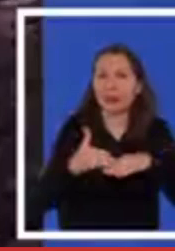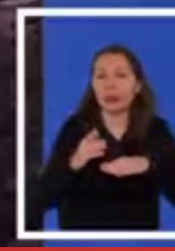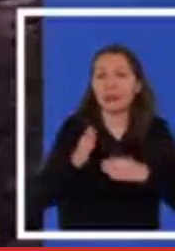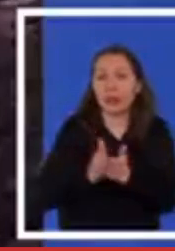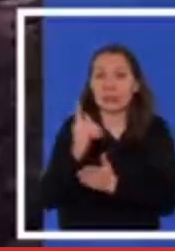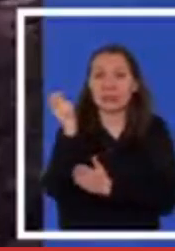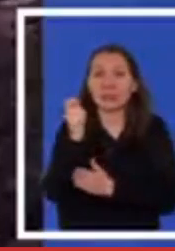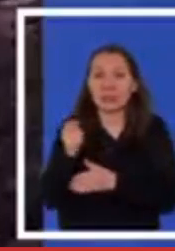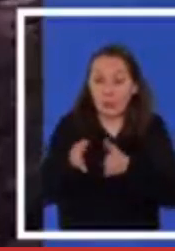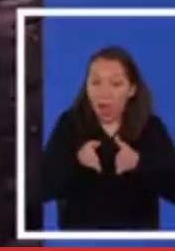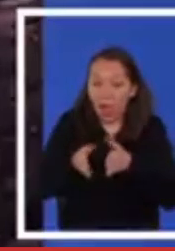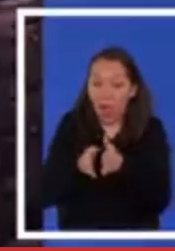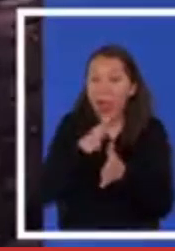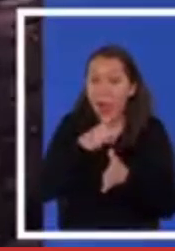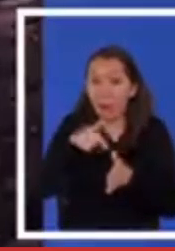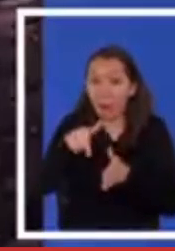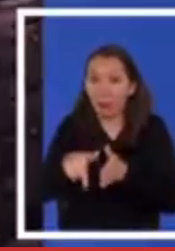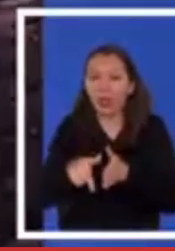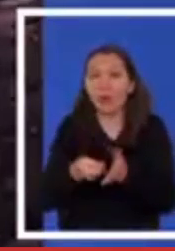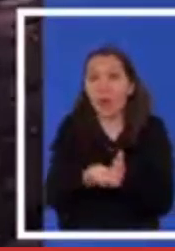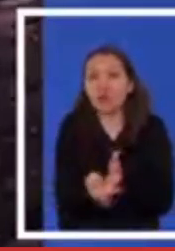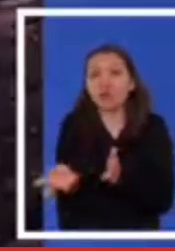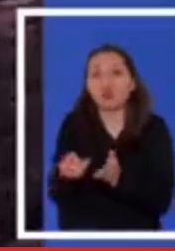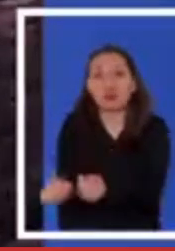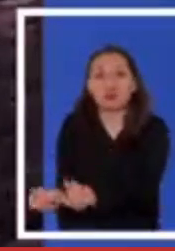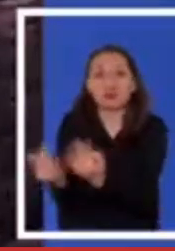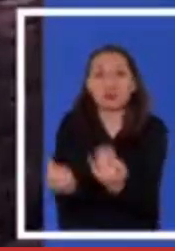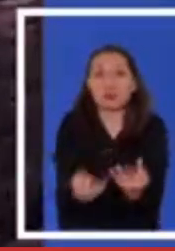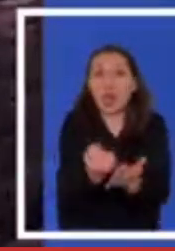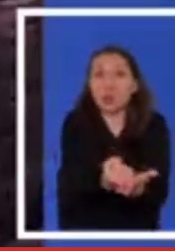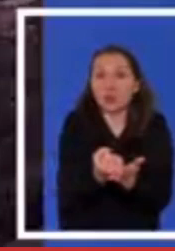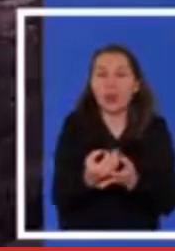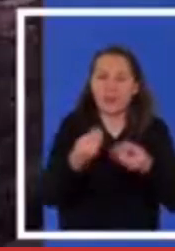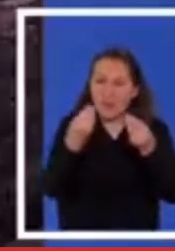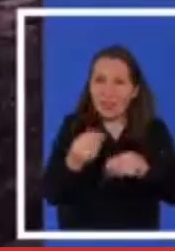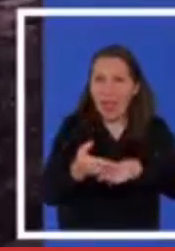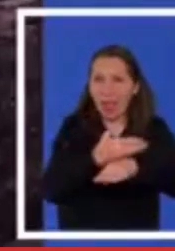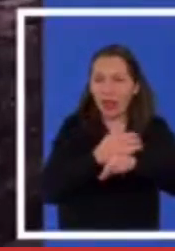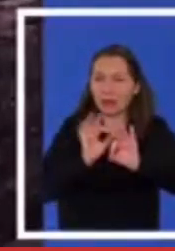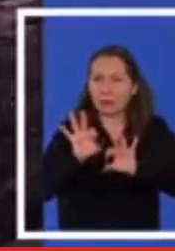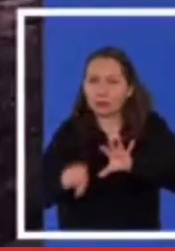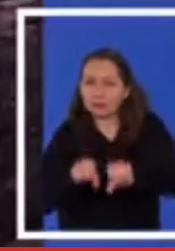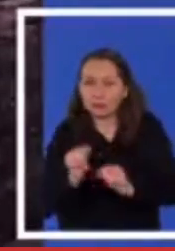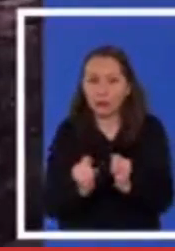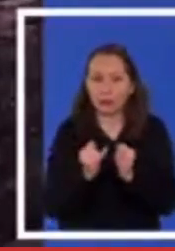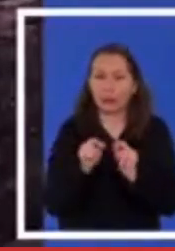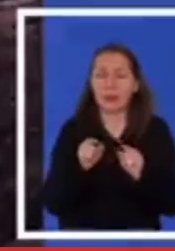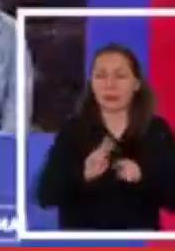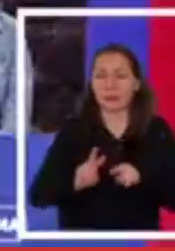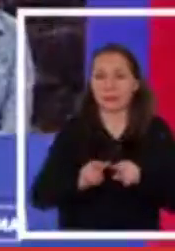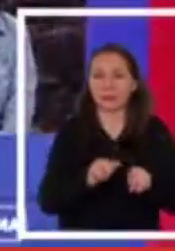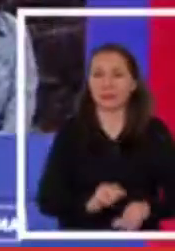de septiembre con canales de regadío en buenas condiciones y en este momento detectar la información de forma adecuada para estos efectos Muchas